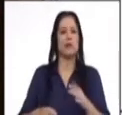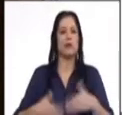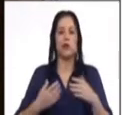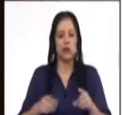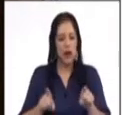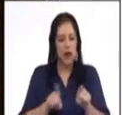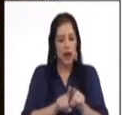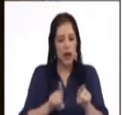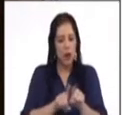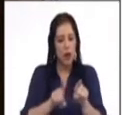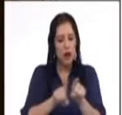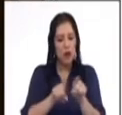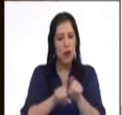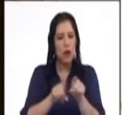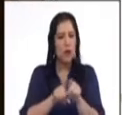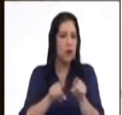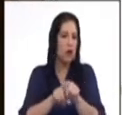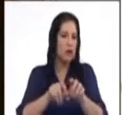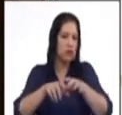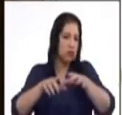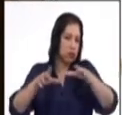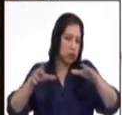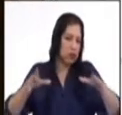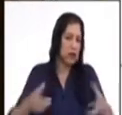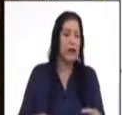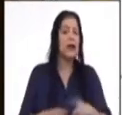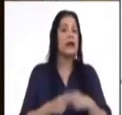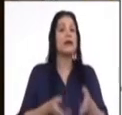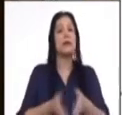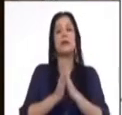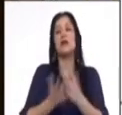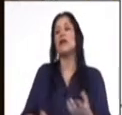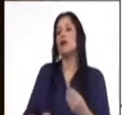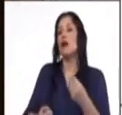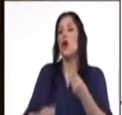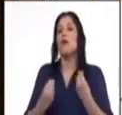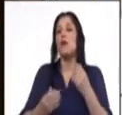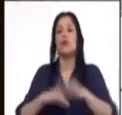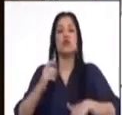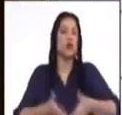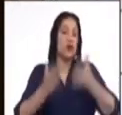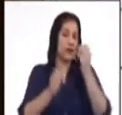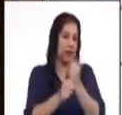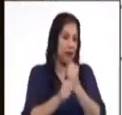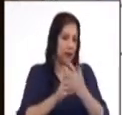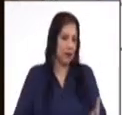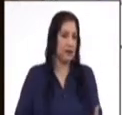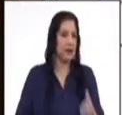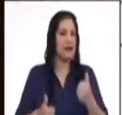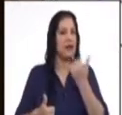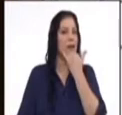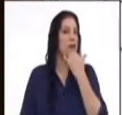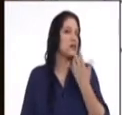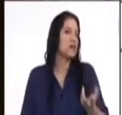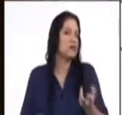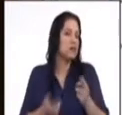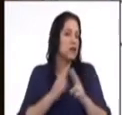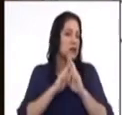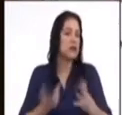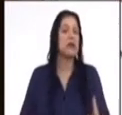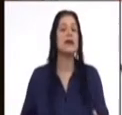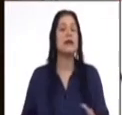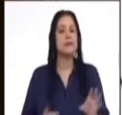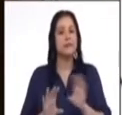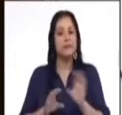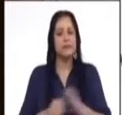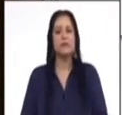la par con el crecimiento demográfico y la demanda de mano de obra en la ciudad de Lima. El resultado de ello es la